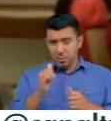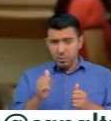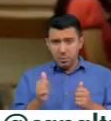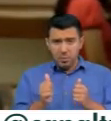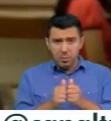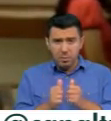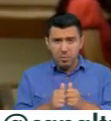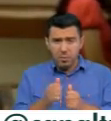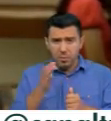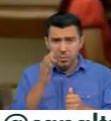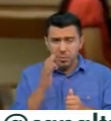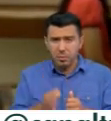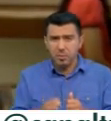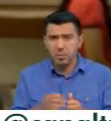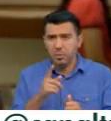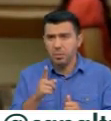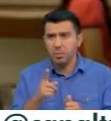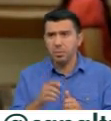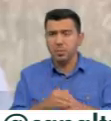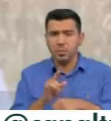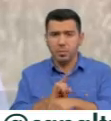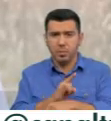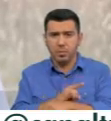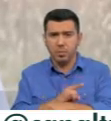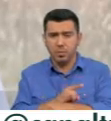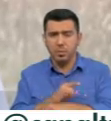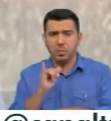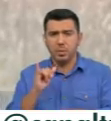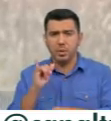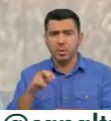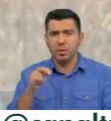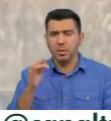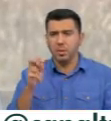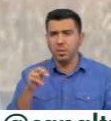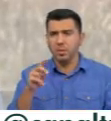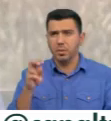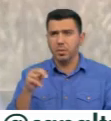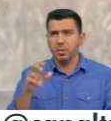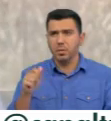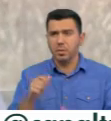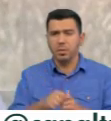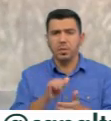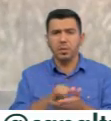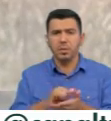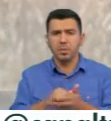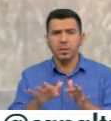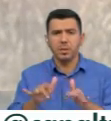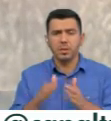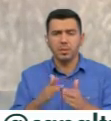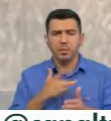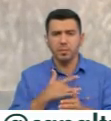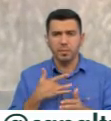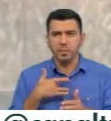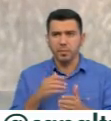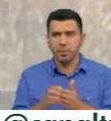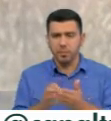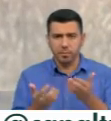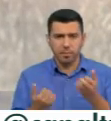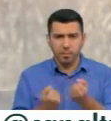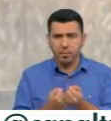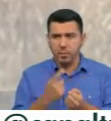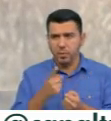real por parte de la superintendencia por otro lado secretaria de salud pidió a las eps e ips